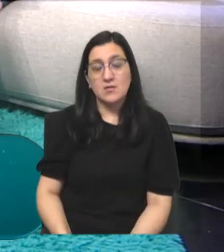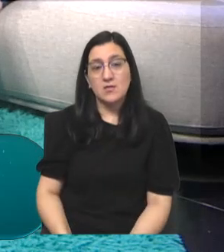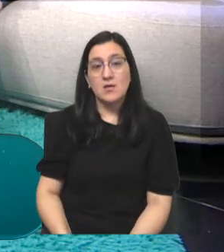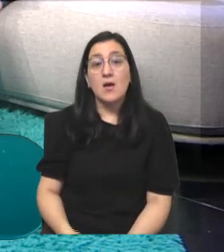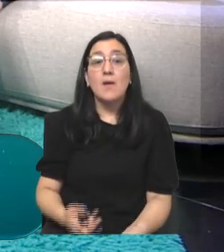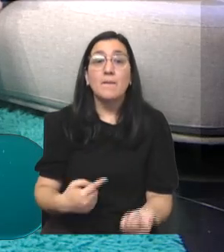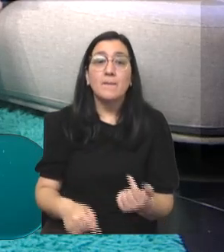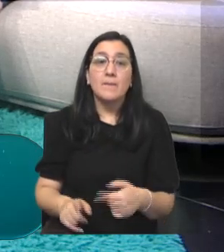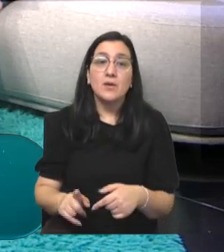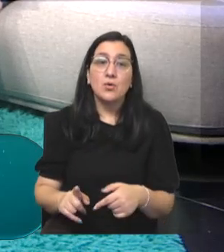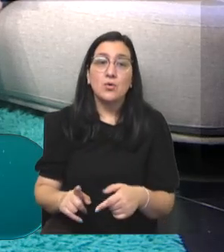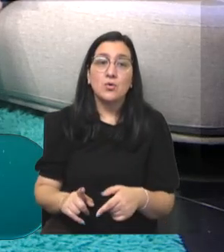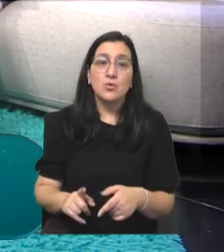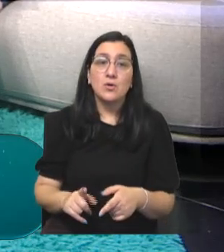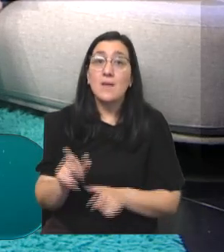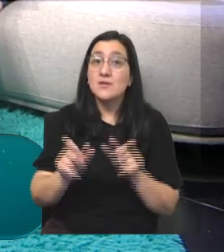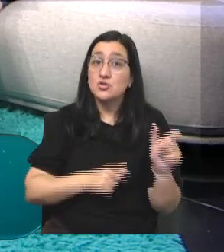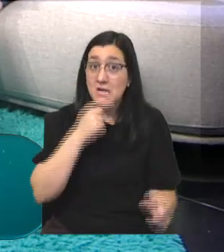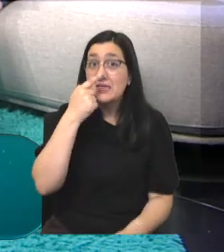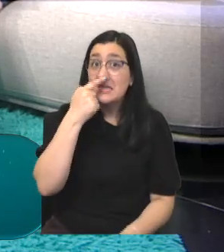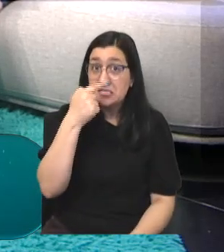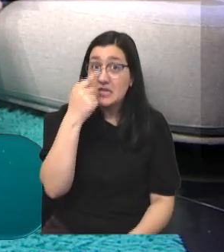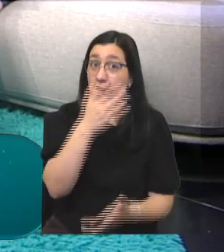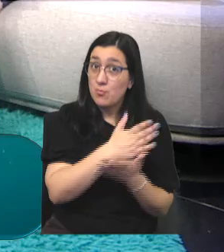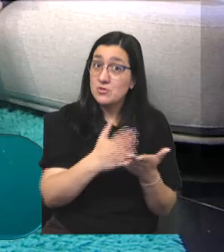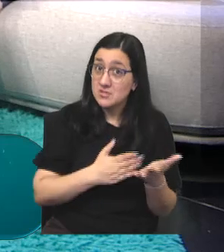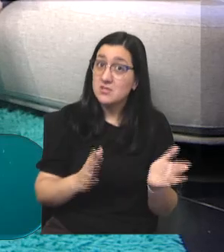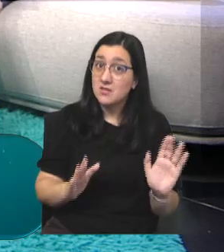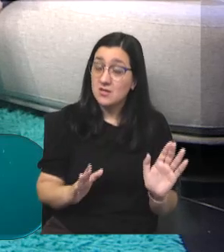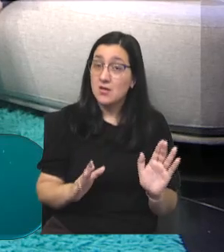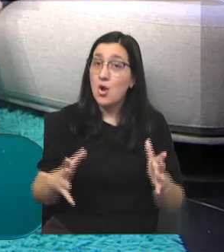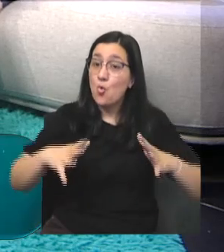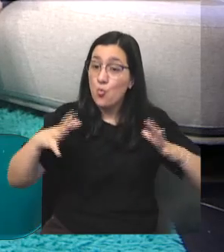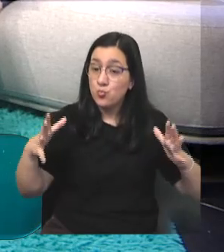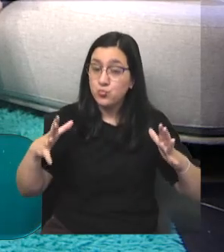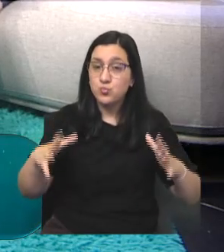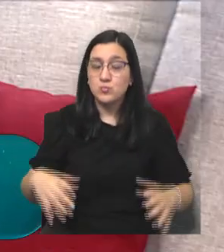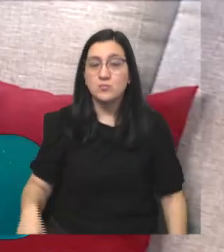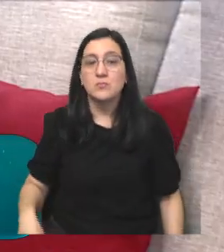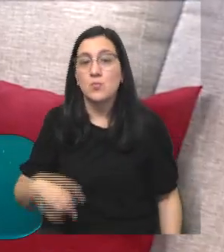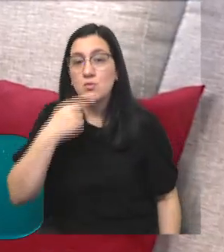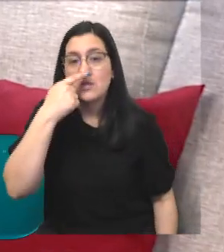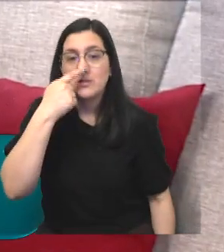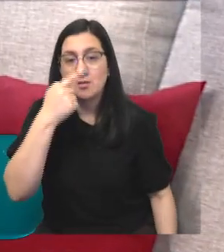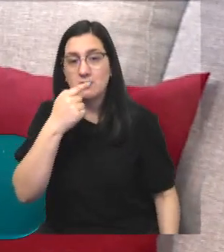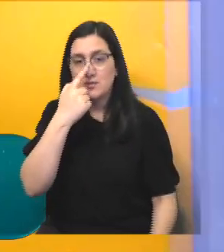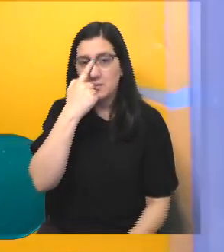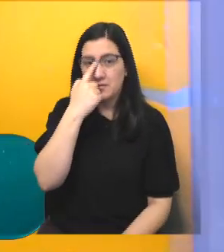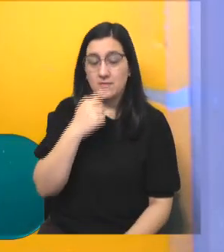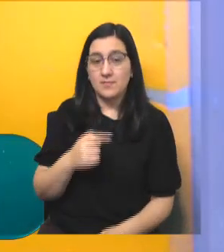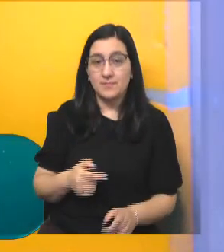sin embargo, ¿no?, la gente está interesada en escuchar eso en espacios grandes, ¿no? Entonces, eso es interesante, ¿no? Y también,